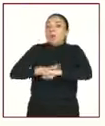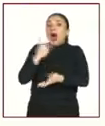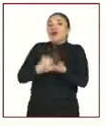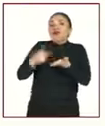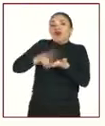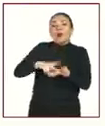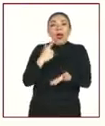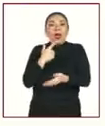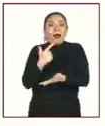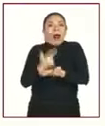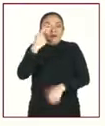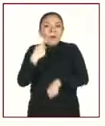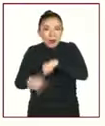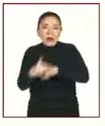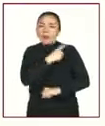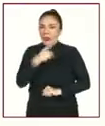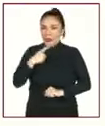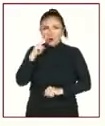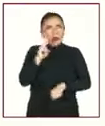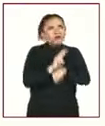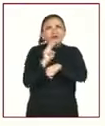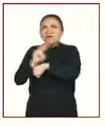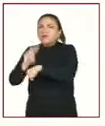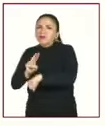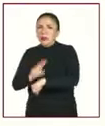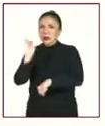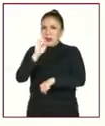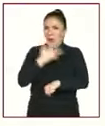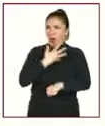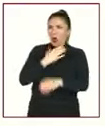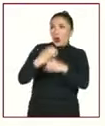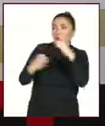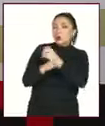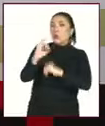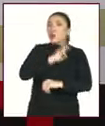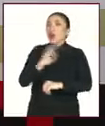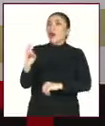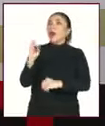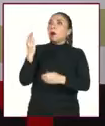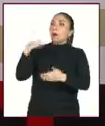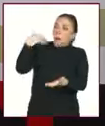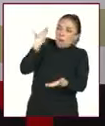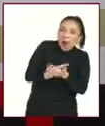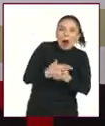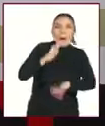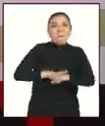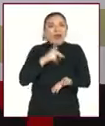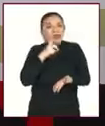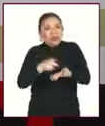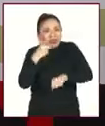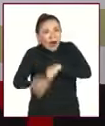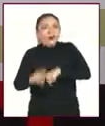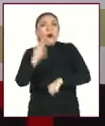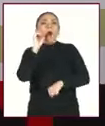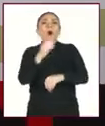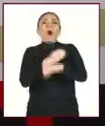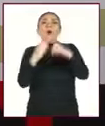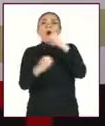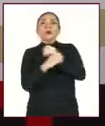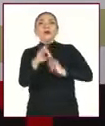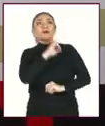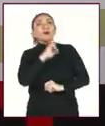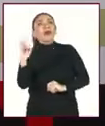Claro. Siempre hay que visualizar si no hay algo que nos pueda causar daño, si hay algún objeto que todavía